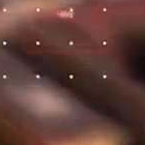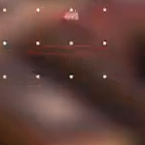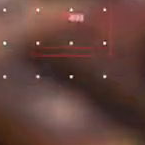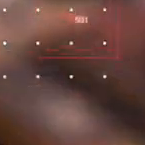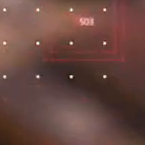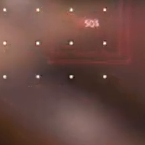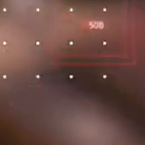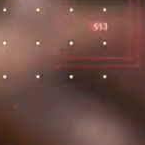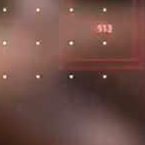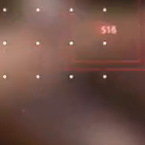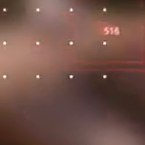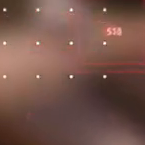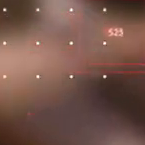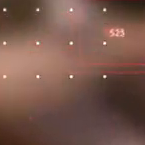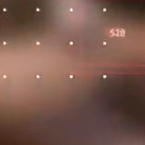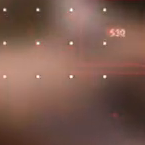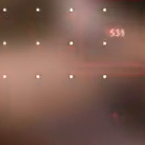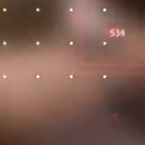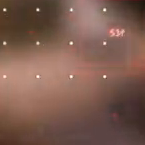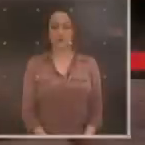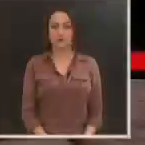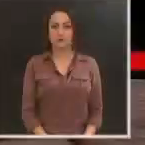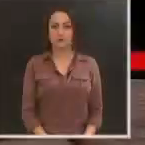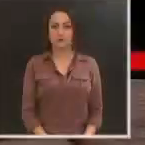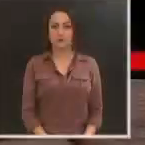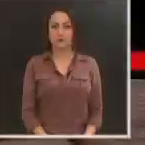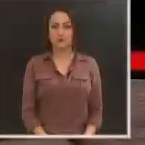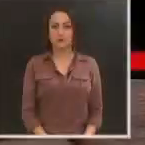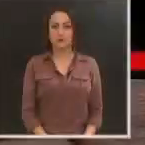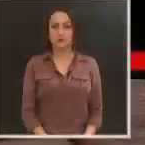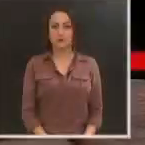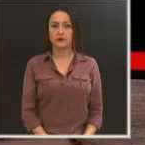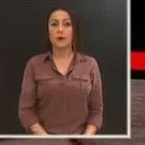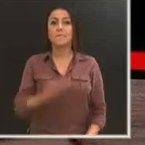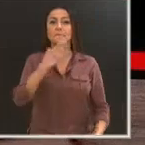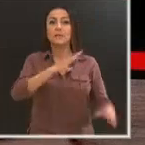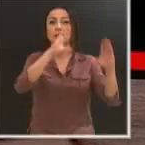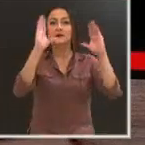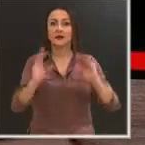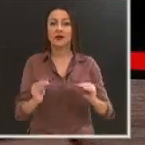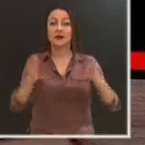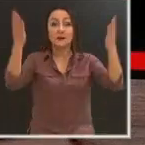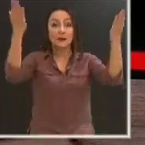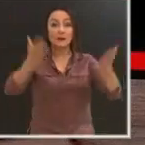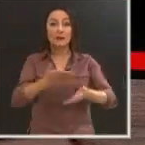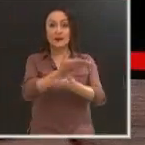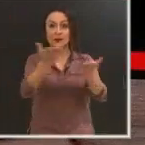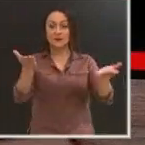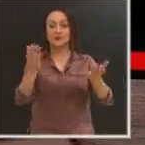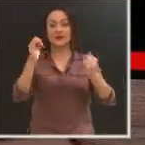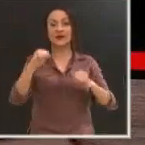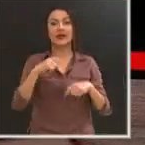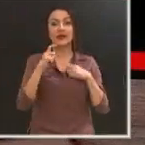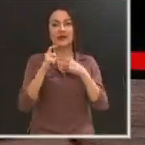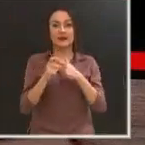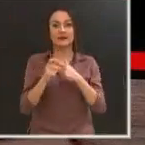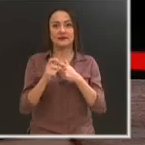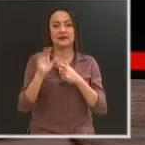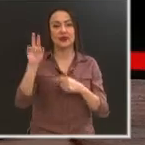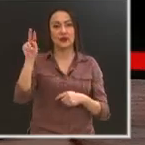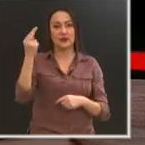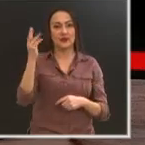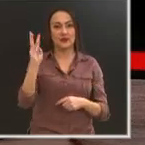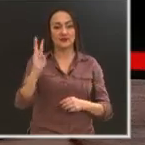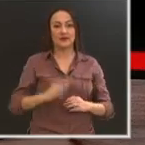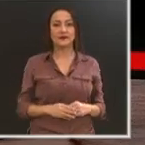Extra Noticias, 6 de la tarde. Muy buenas tardes, bienvenidos a esta edición de las 6 de Extra